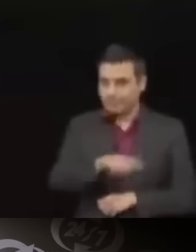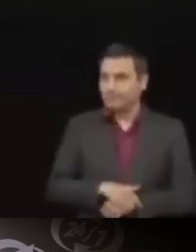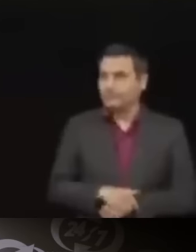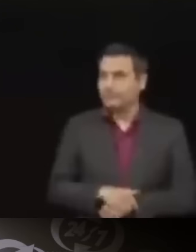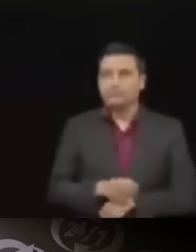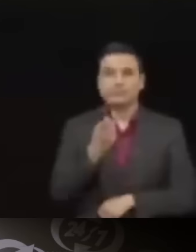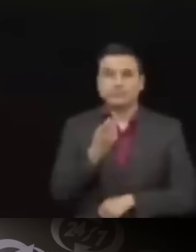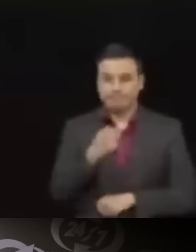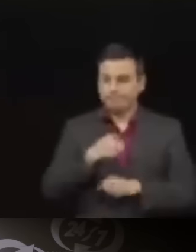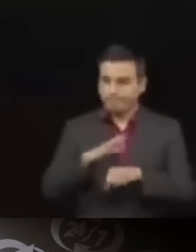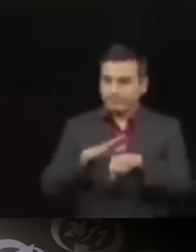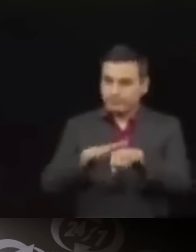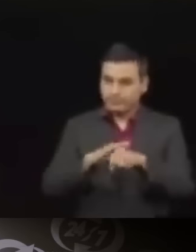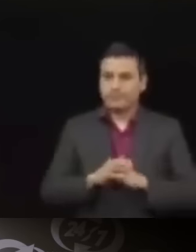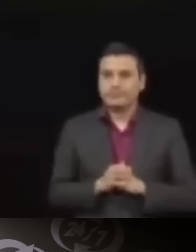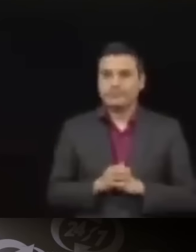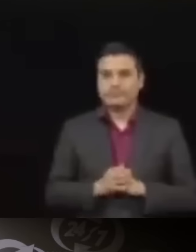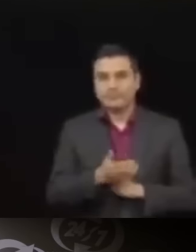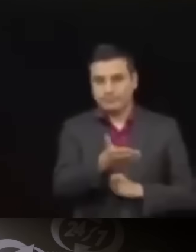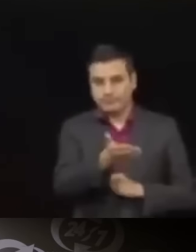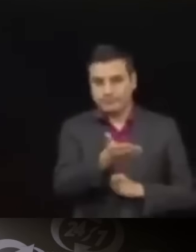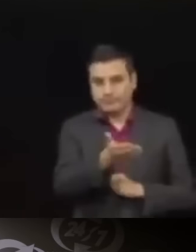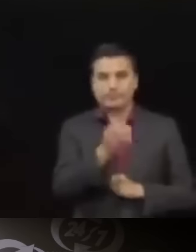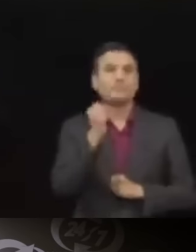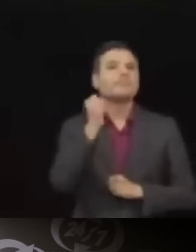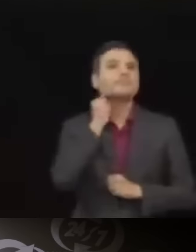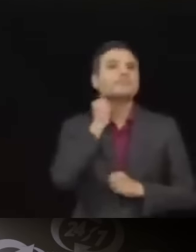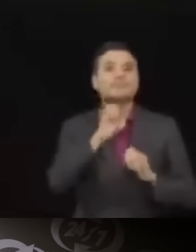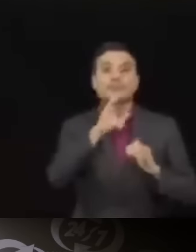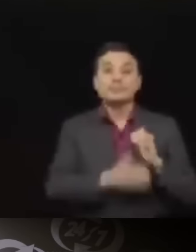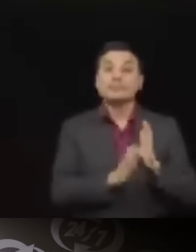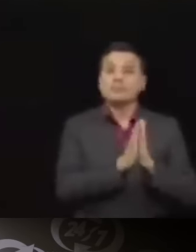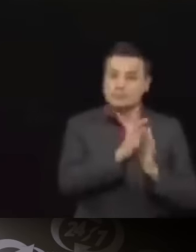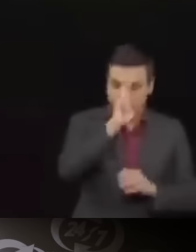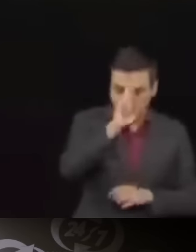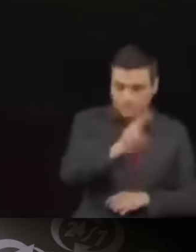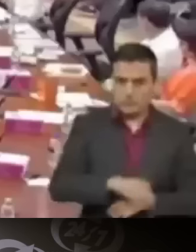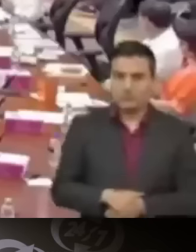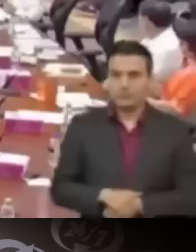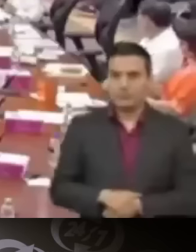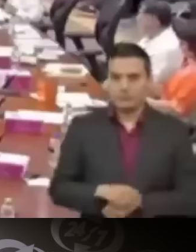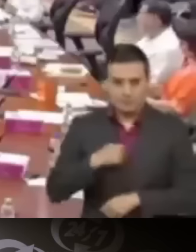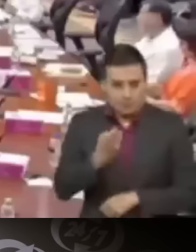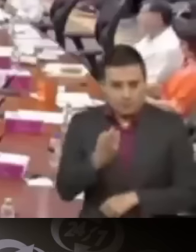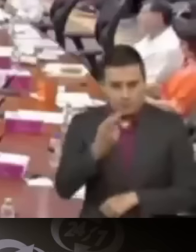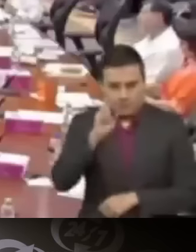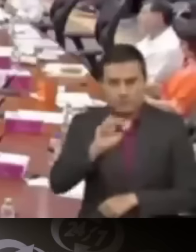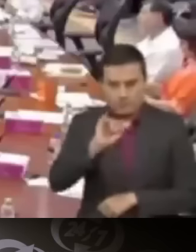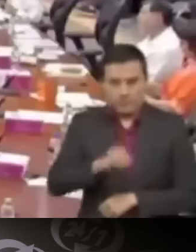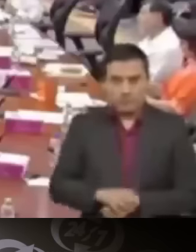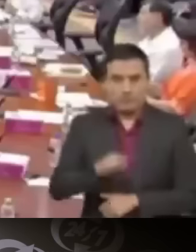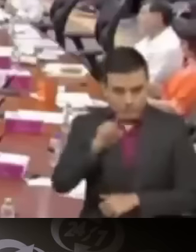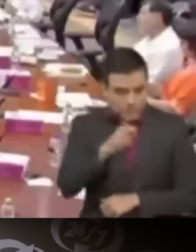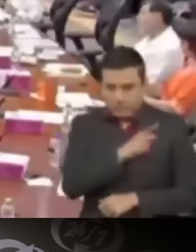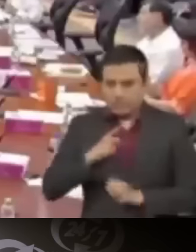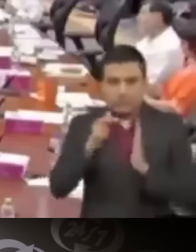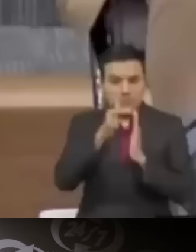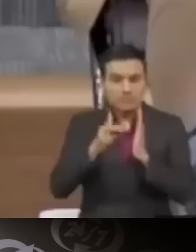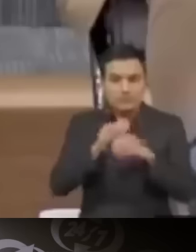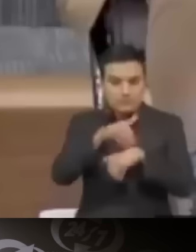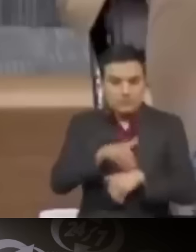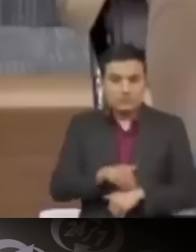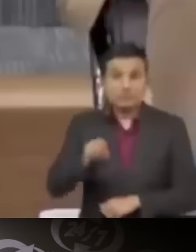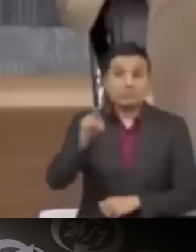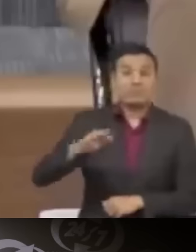eso los convino. Concluimos con su participación, senador, y gracias, pedimos presidenta. El respeto mutuo. Yo justo eso quiero, que apliquen el reglamento, porque lo que yo